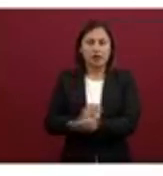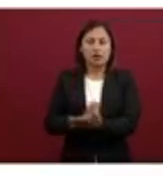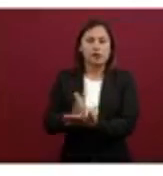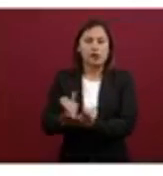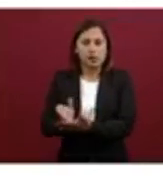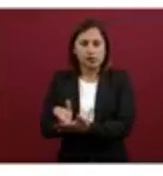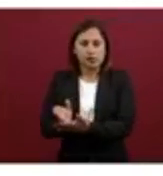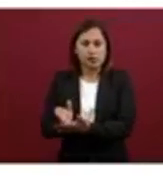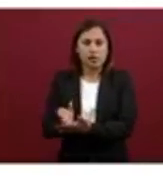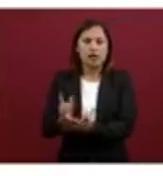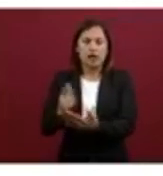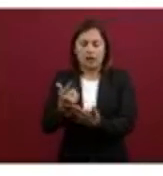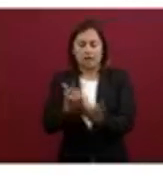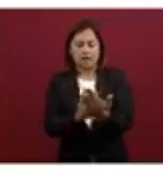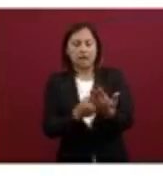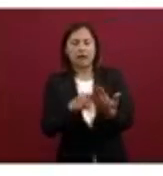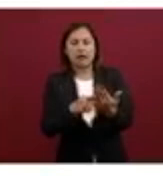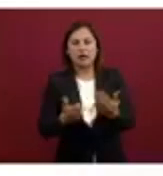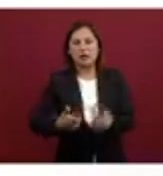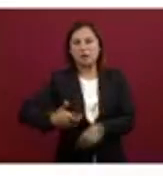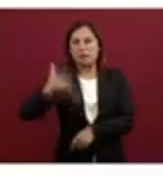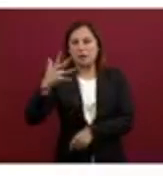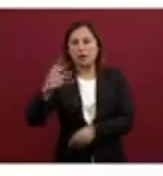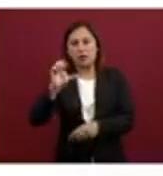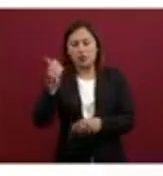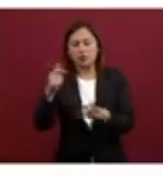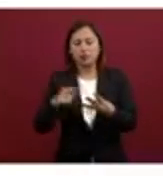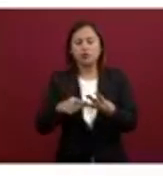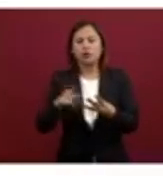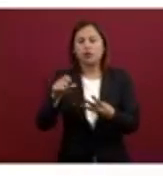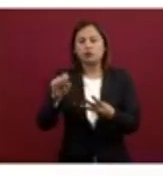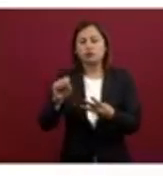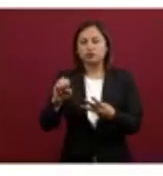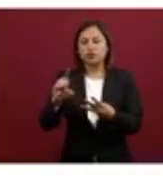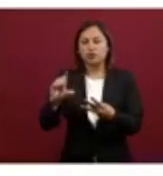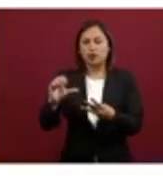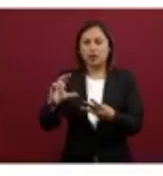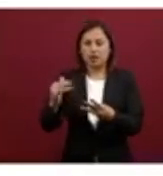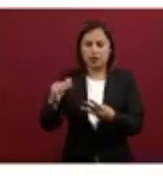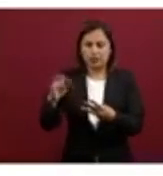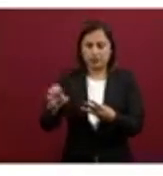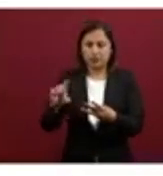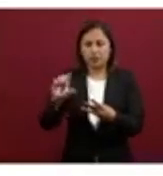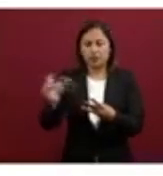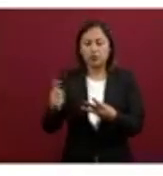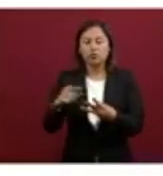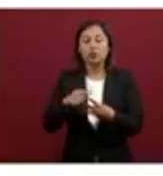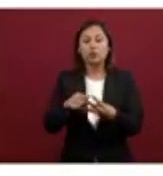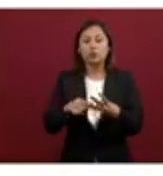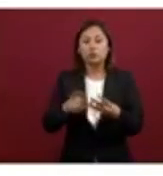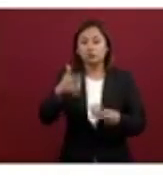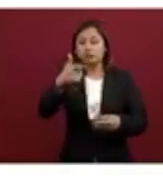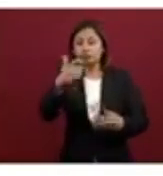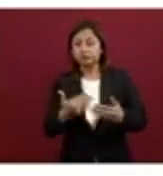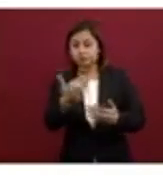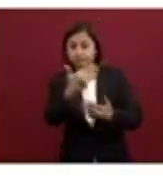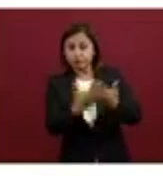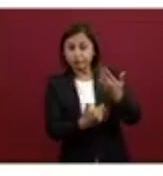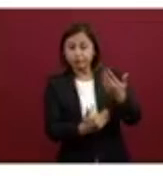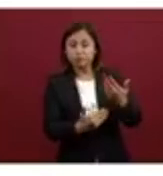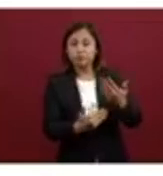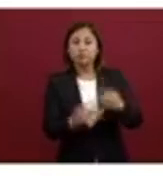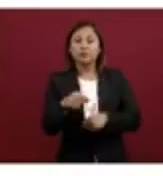más careros del país, y Grupo Solache. Mientras que en los más económicos, en lo que es la venta por litros de